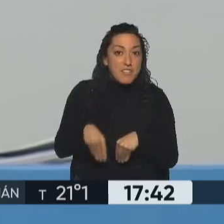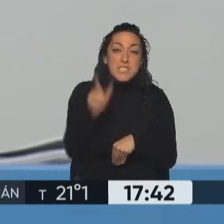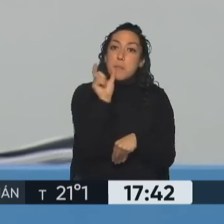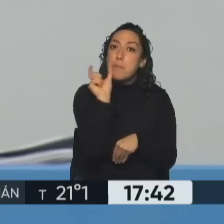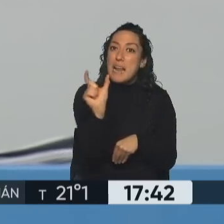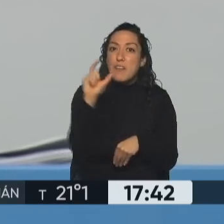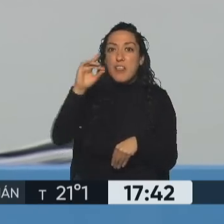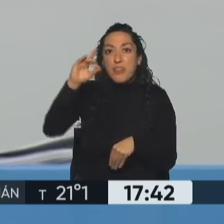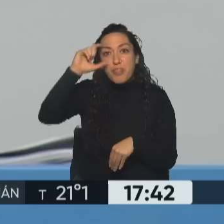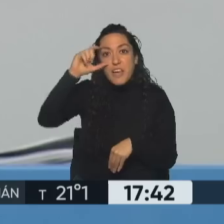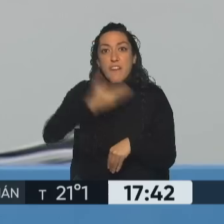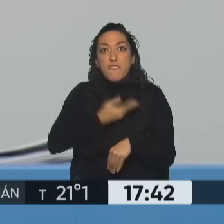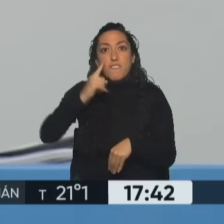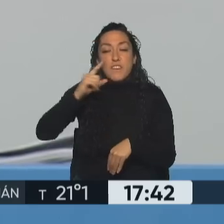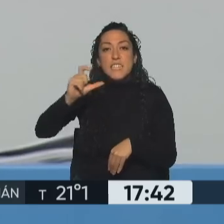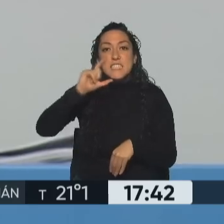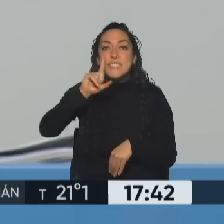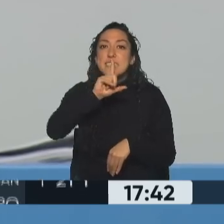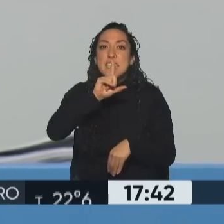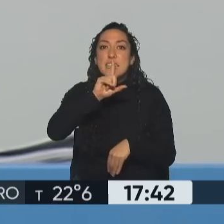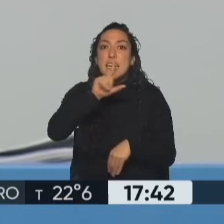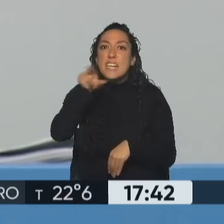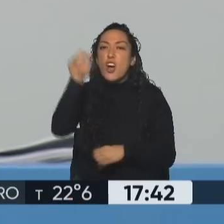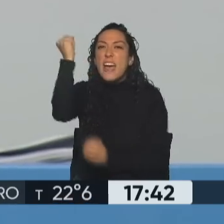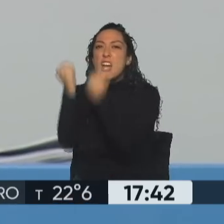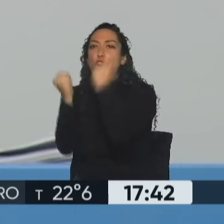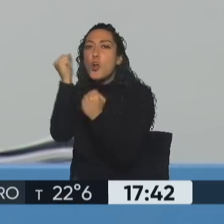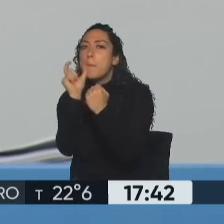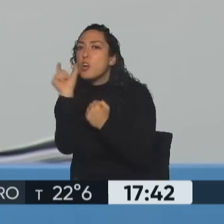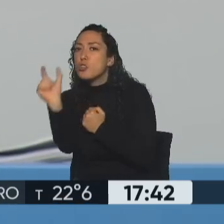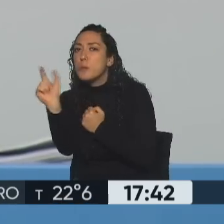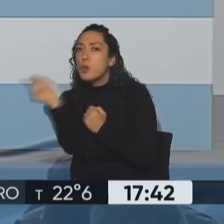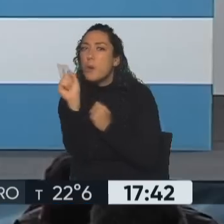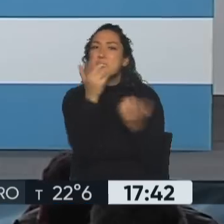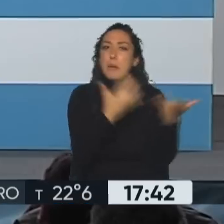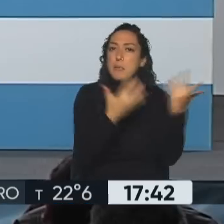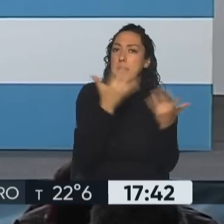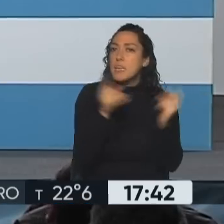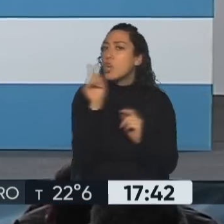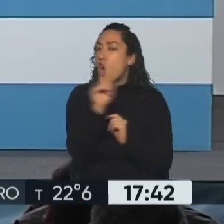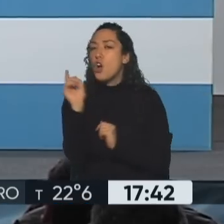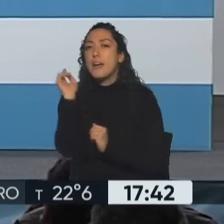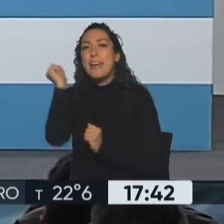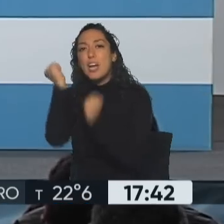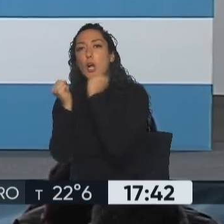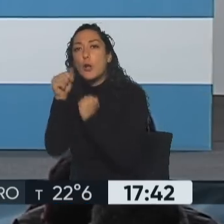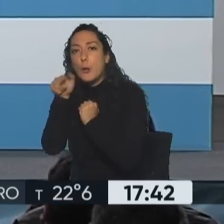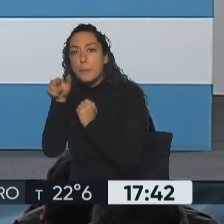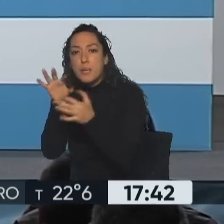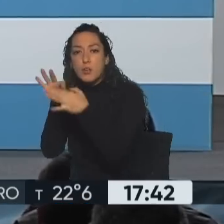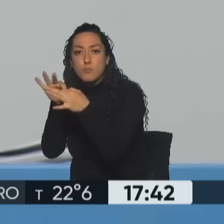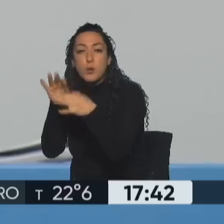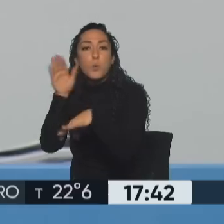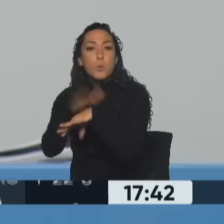concepto económico, no matemático, no necesariamente es el causante de los